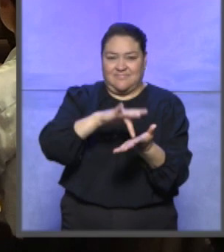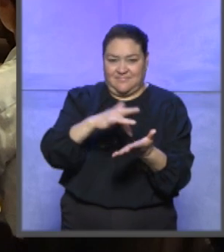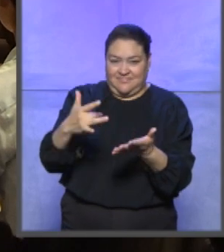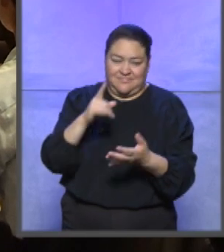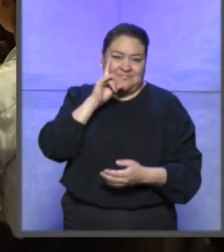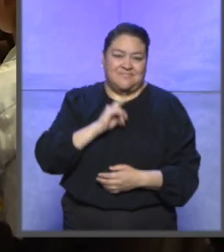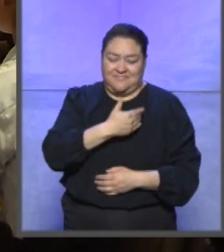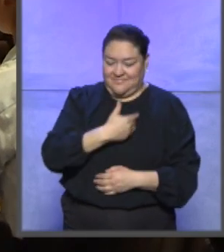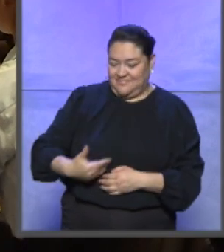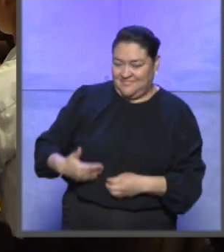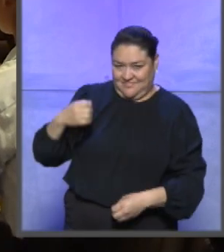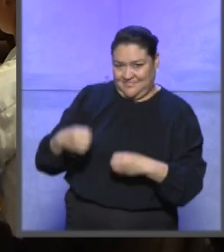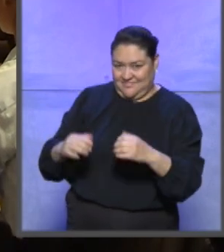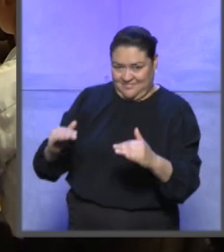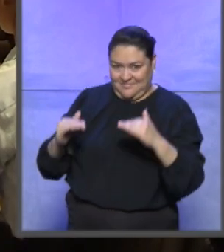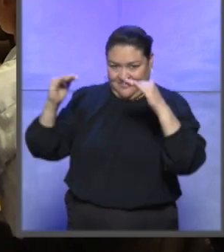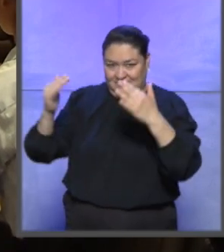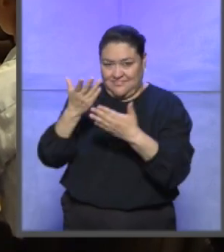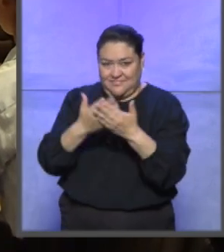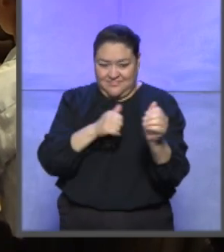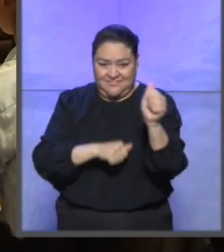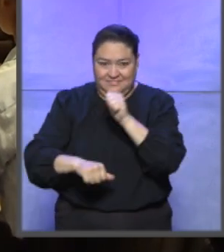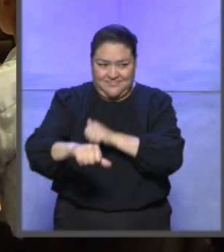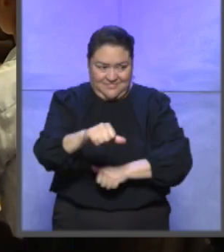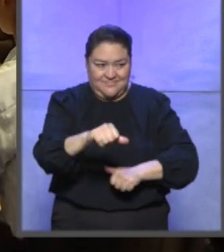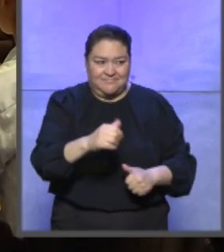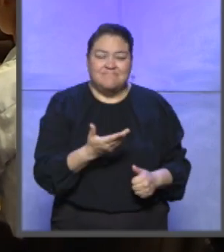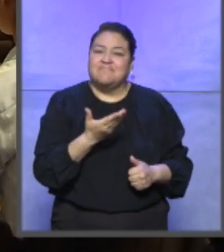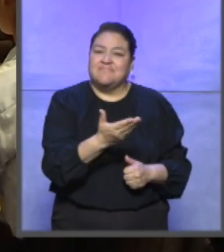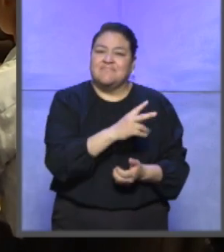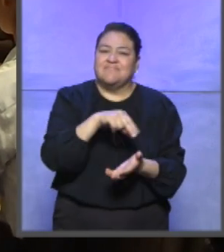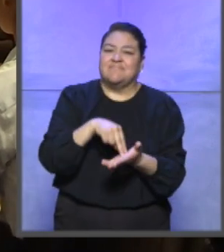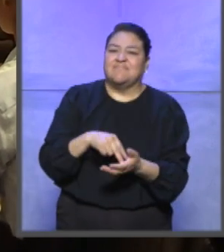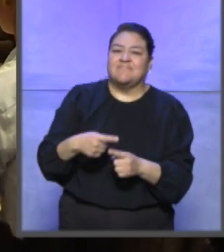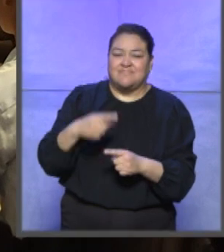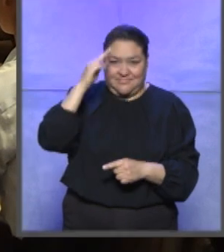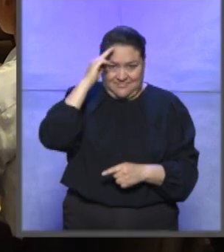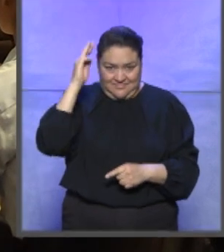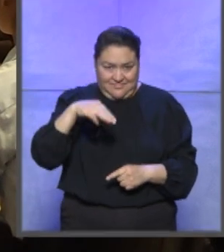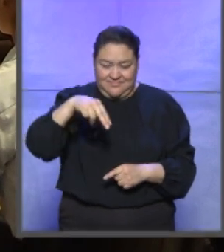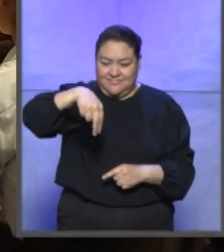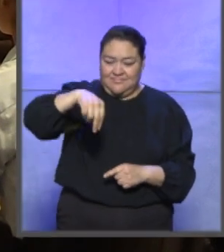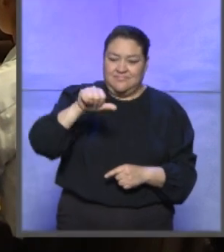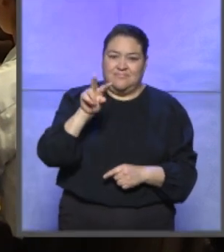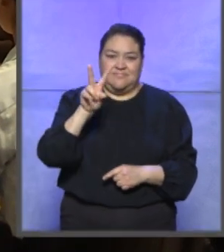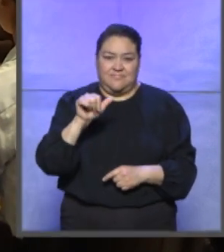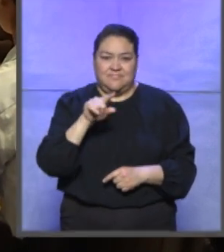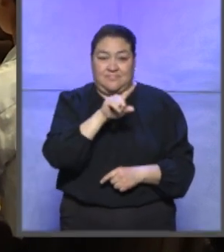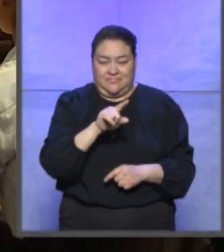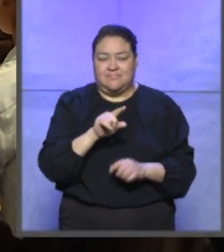Muchas gracias, magistrada presidenta. Enseguida, cedo el uso de la voz a la maestra Elizabeth Nava